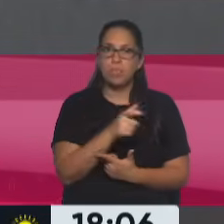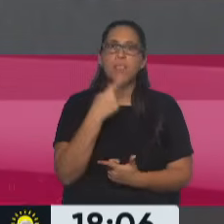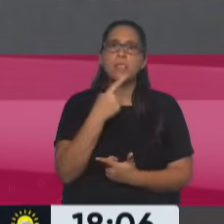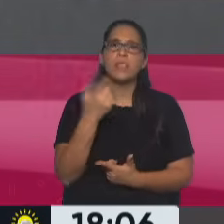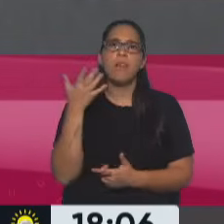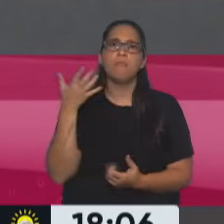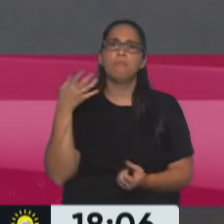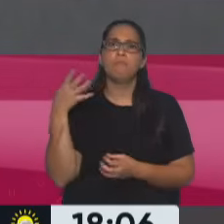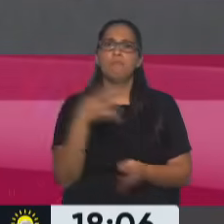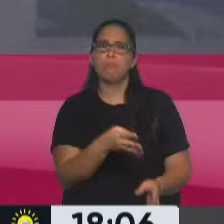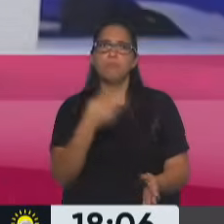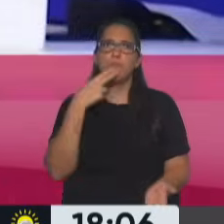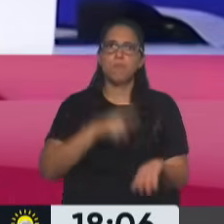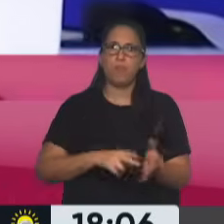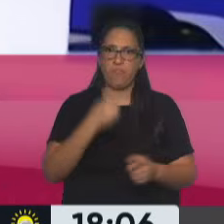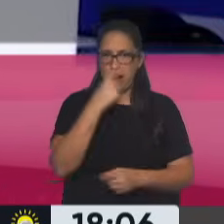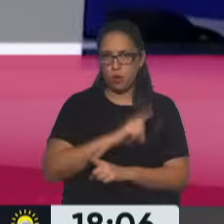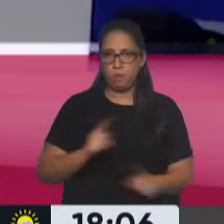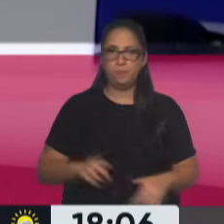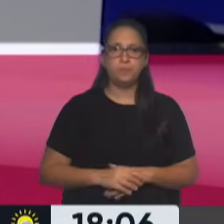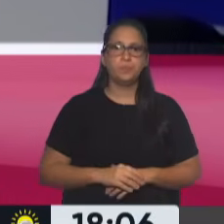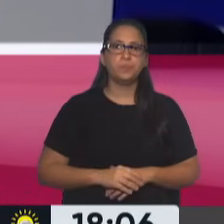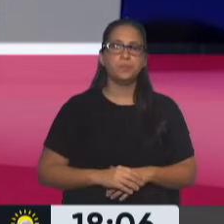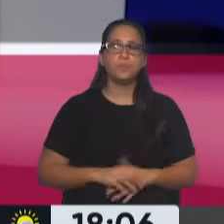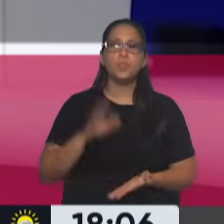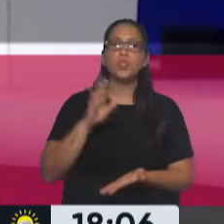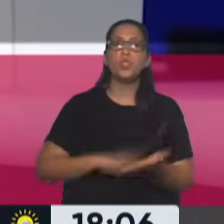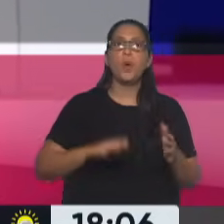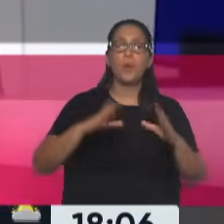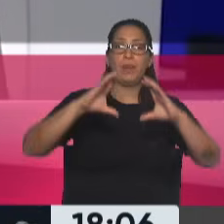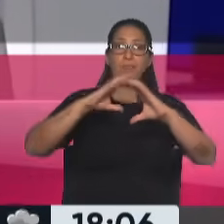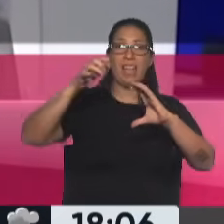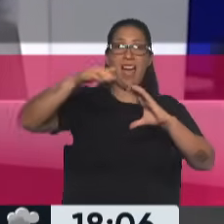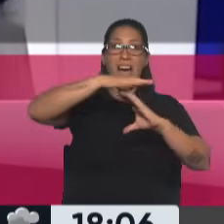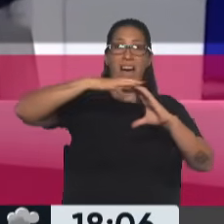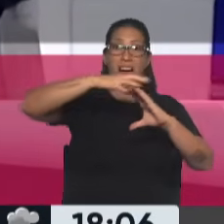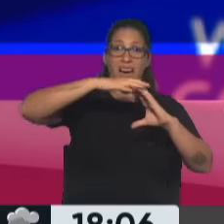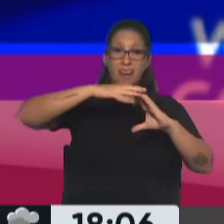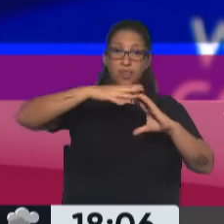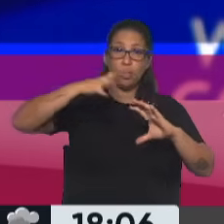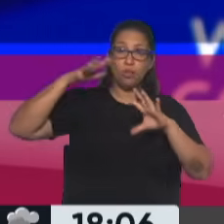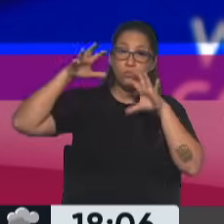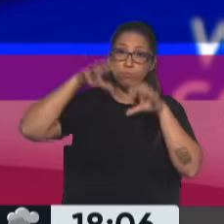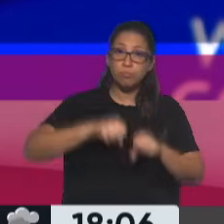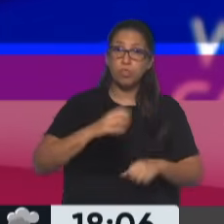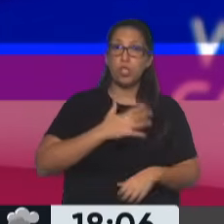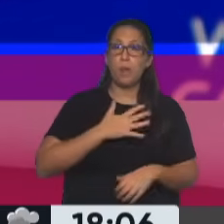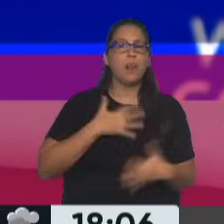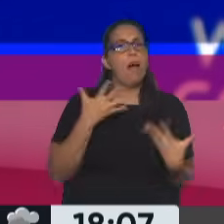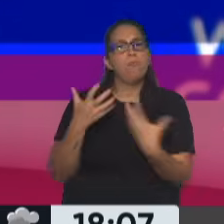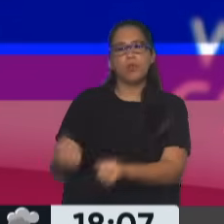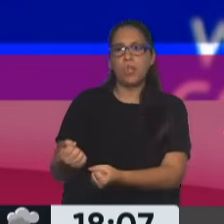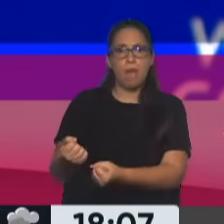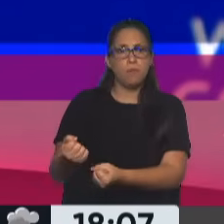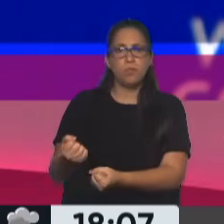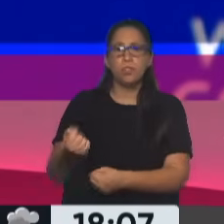y no iba a aplicar aranceles. On Arctic sovereignty, we stand firmly with Greenland and Denmark